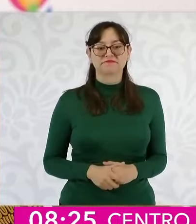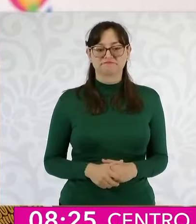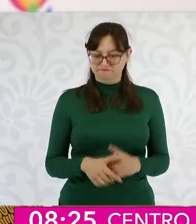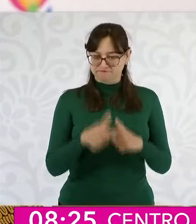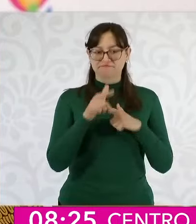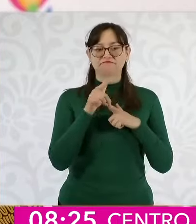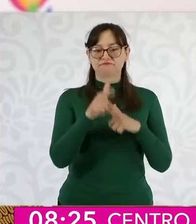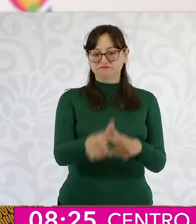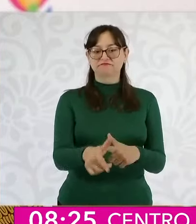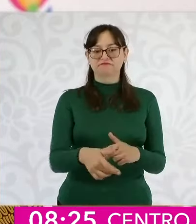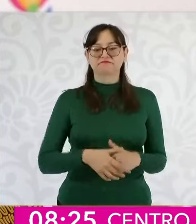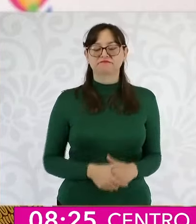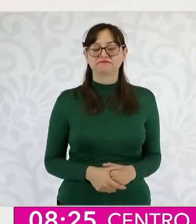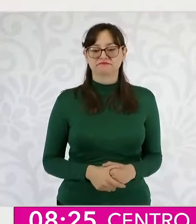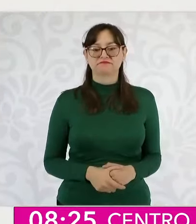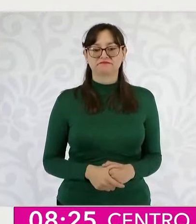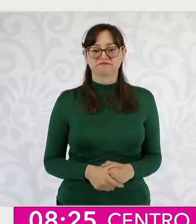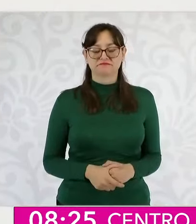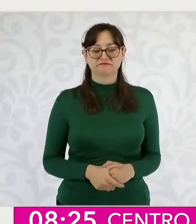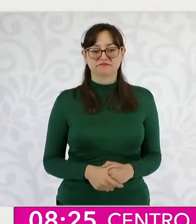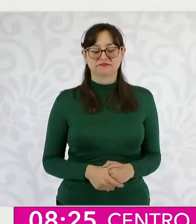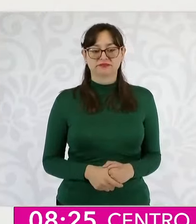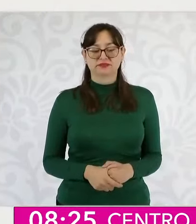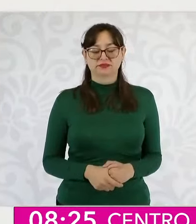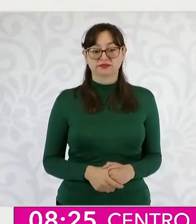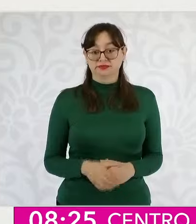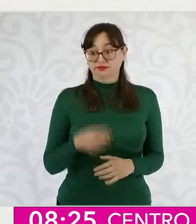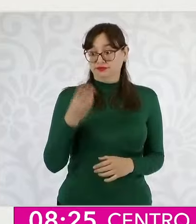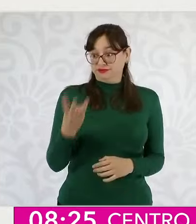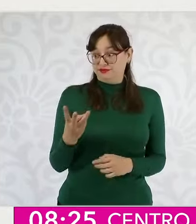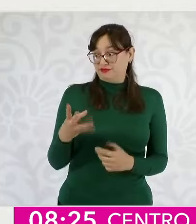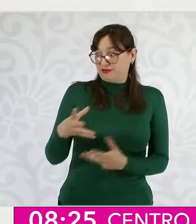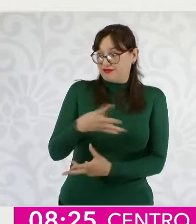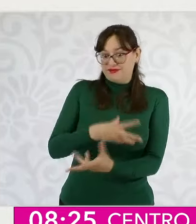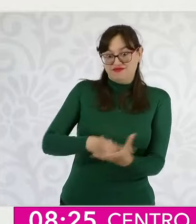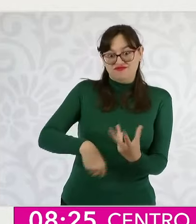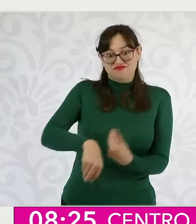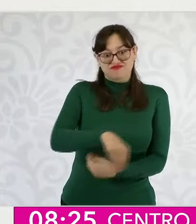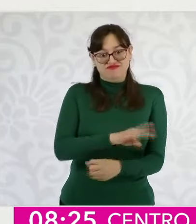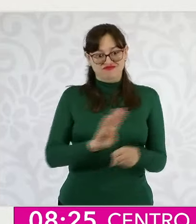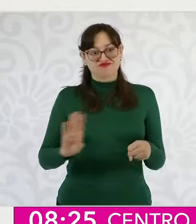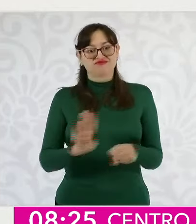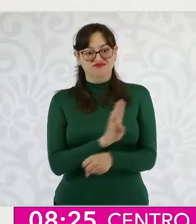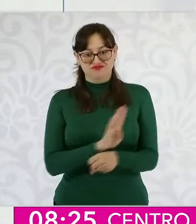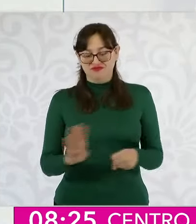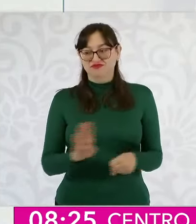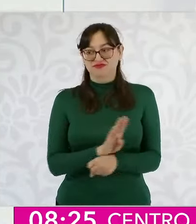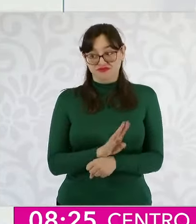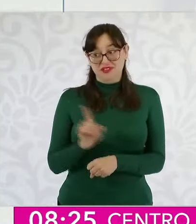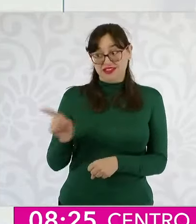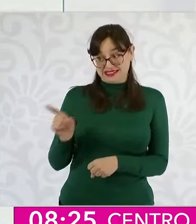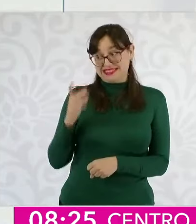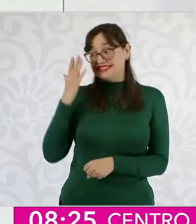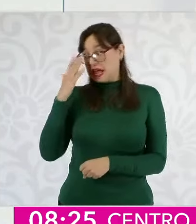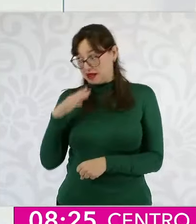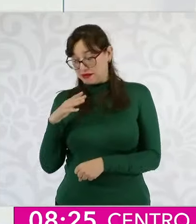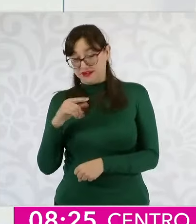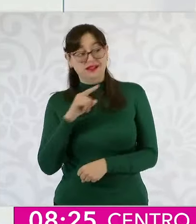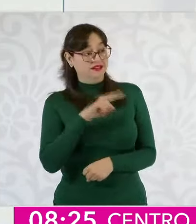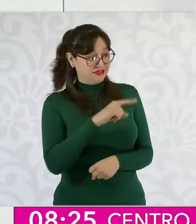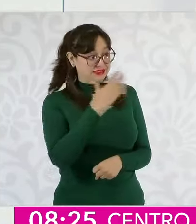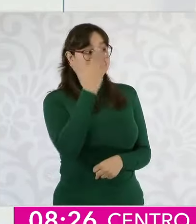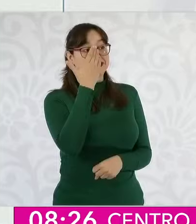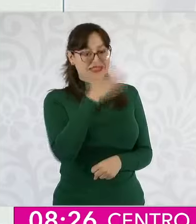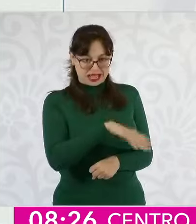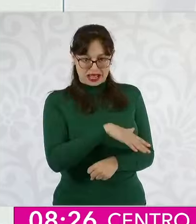Va a permanecer el tratado. Nos ayuda a las tres economías y eso lo saben los tres países, sus empresarios, sus